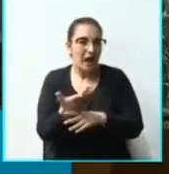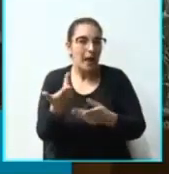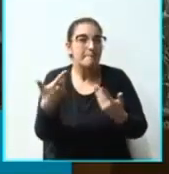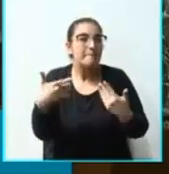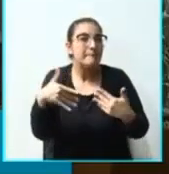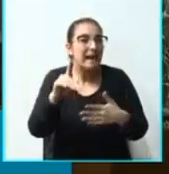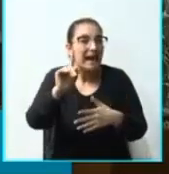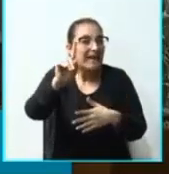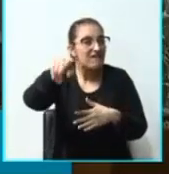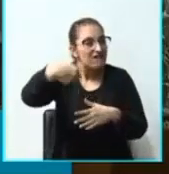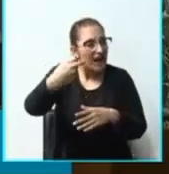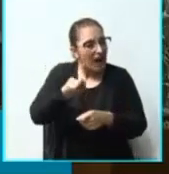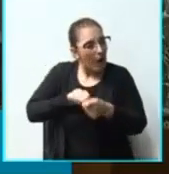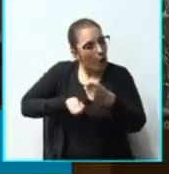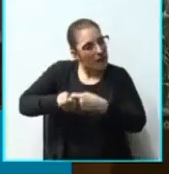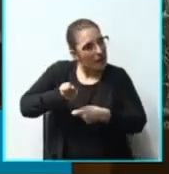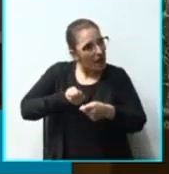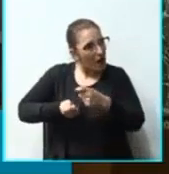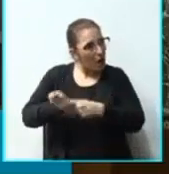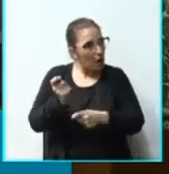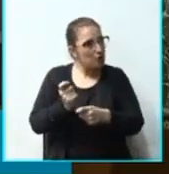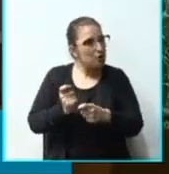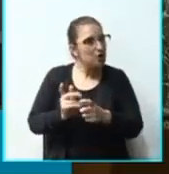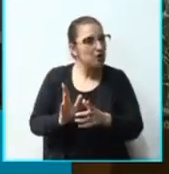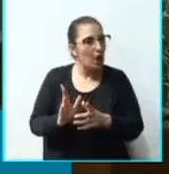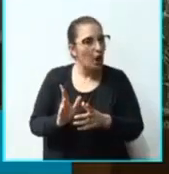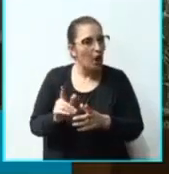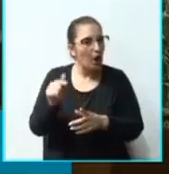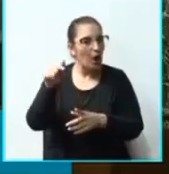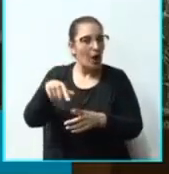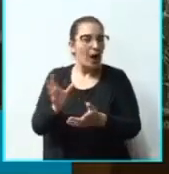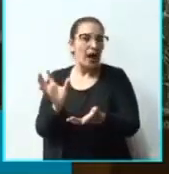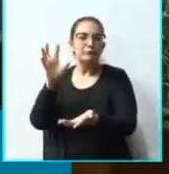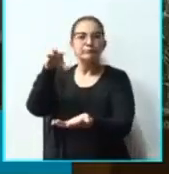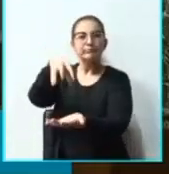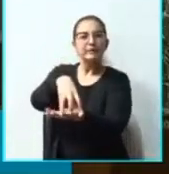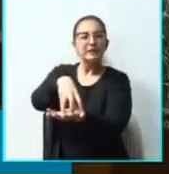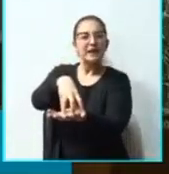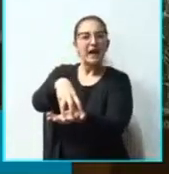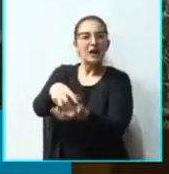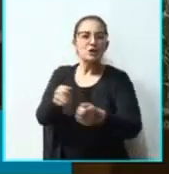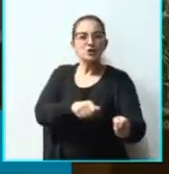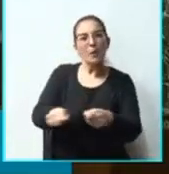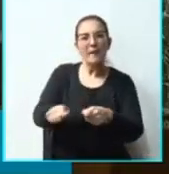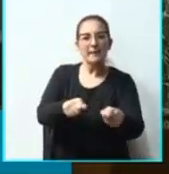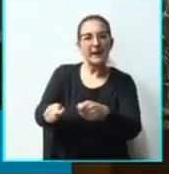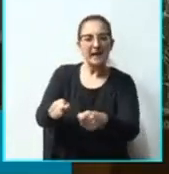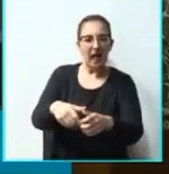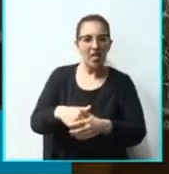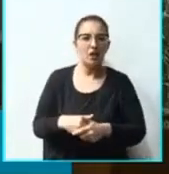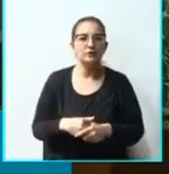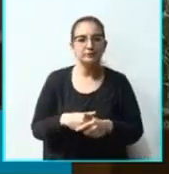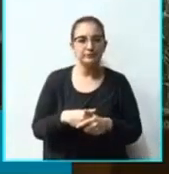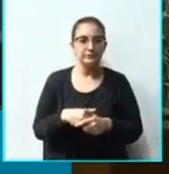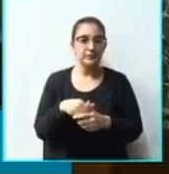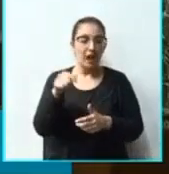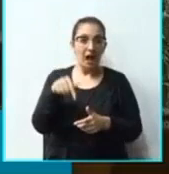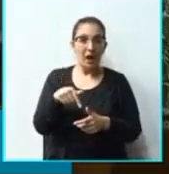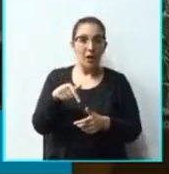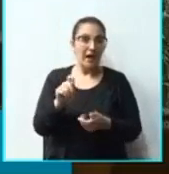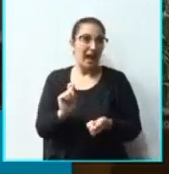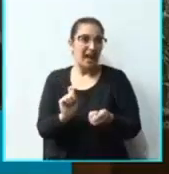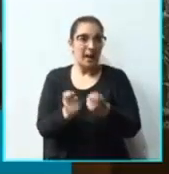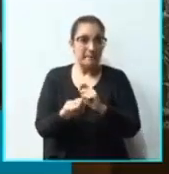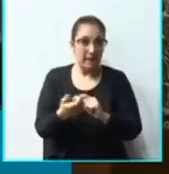hacer un gran, gran supermercado con Carrefour. Y además había que modificarlo, porque usted sabe que no es